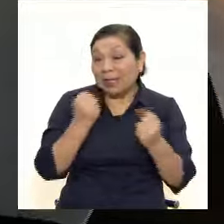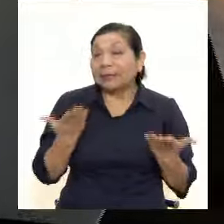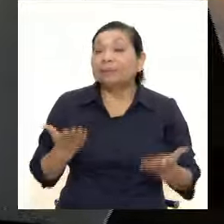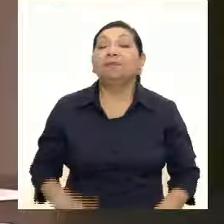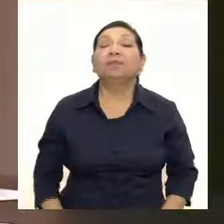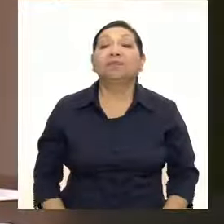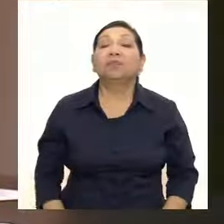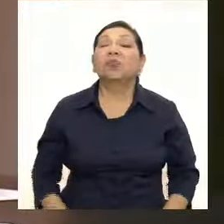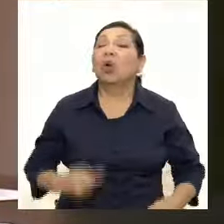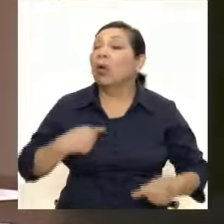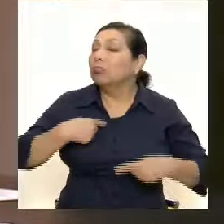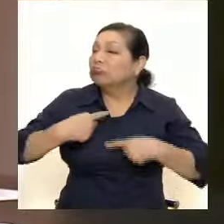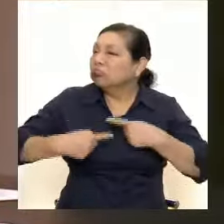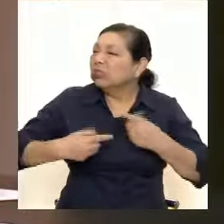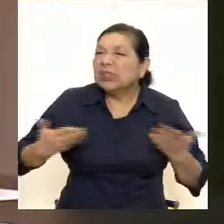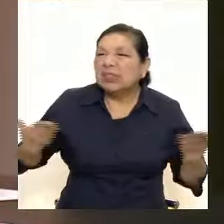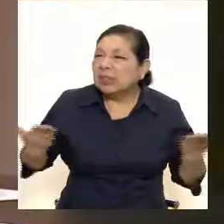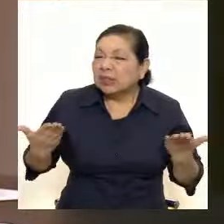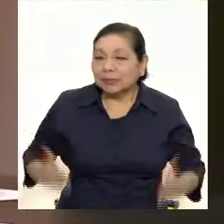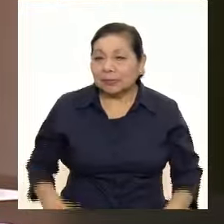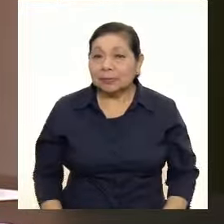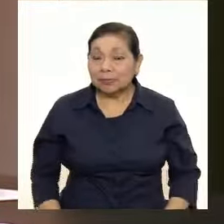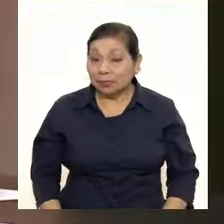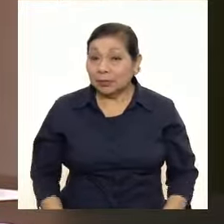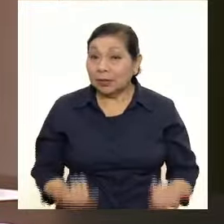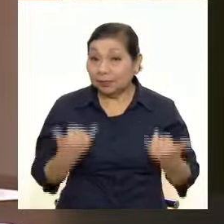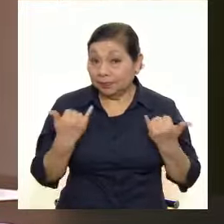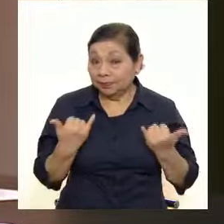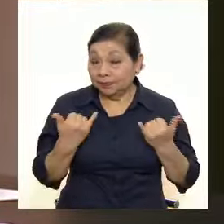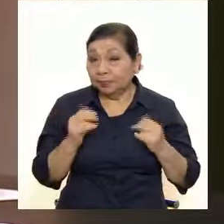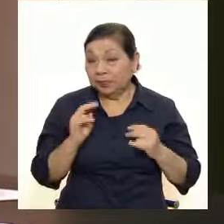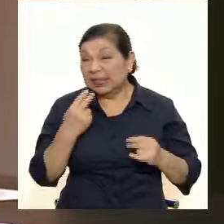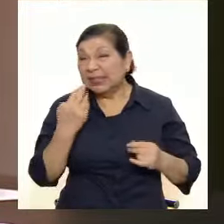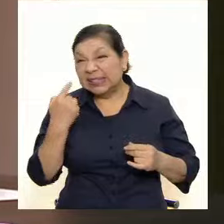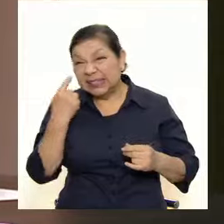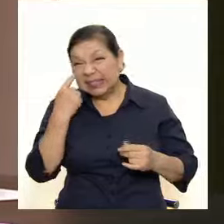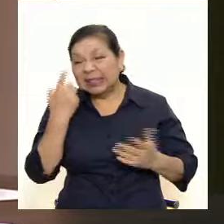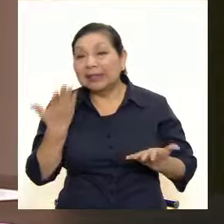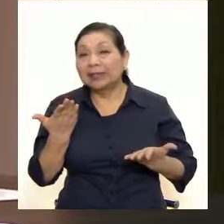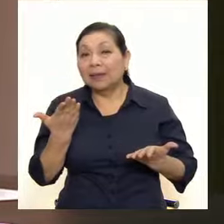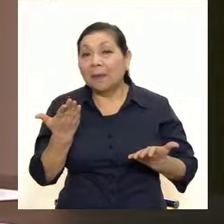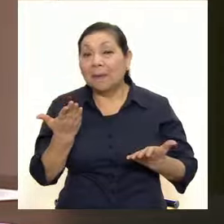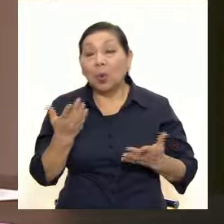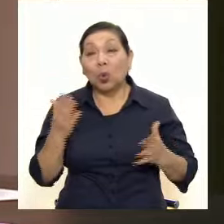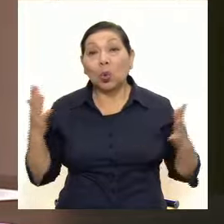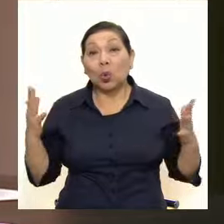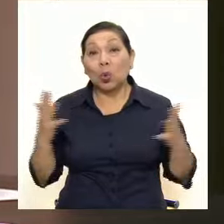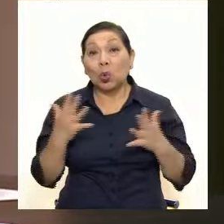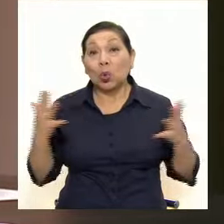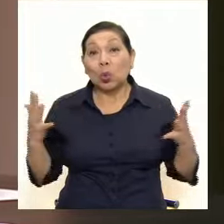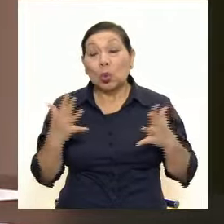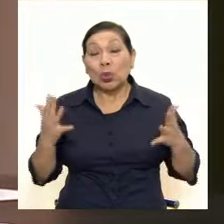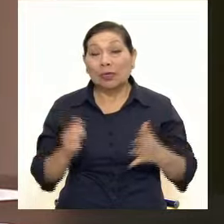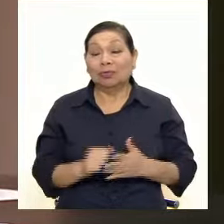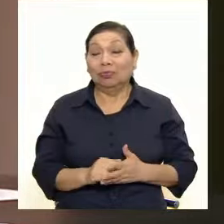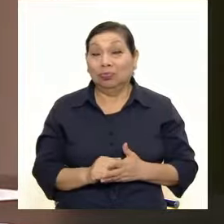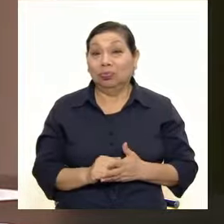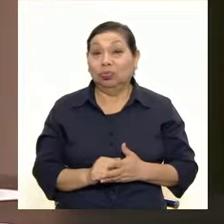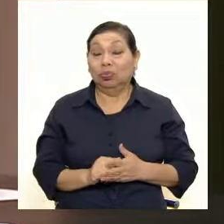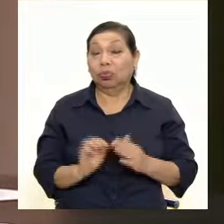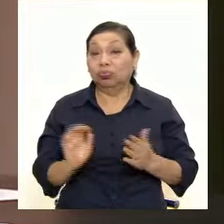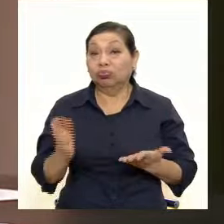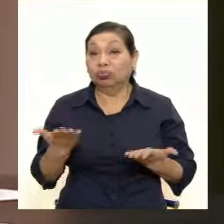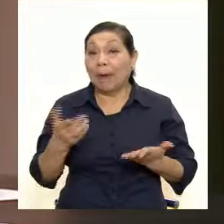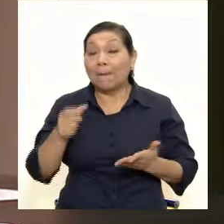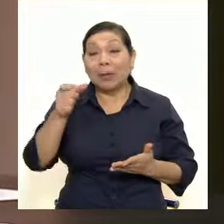Ahora les vamos a contar que en el siguiente informe conoceremos a los impresionantes y impresiones